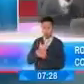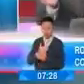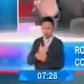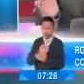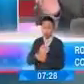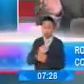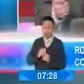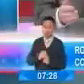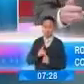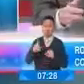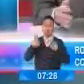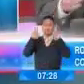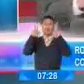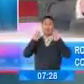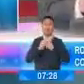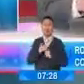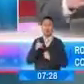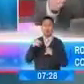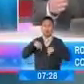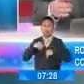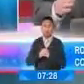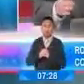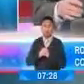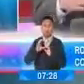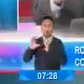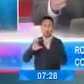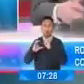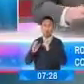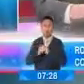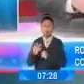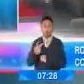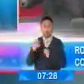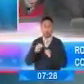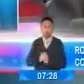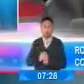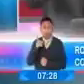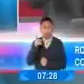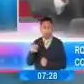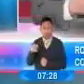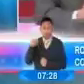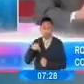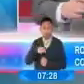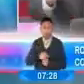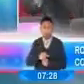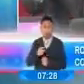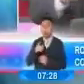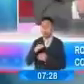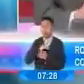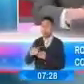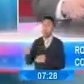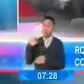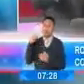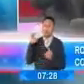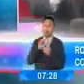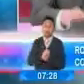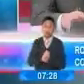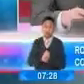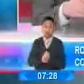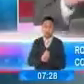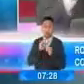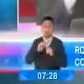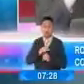este caso, de lo que usted nos está diciendo, en los chats de Mendoza únicamente habla con usted. Incluso creo que le invita a su matrimonio y le dice que va con todos los